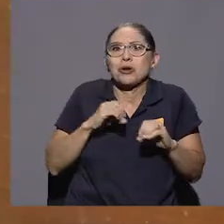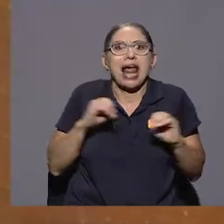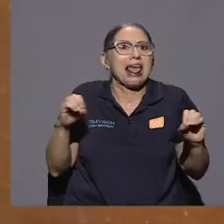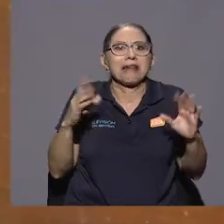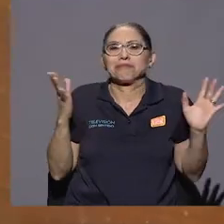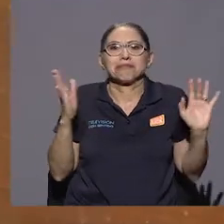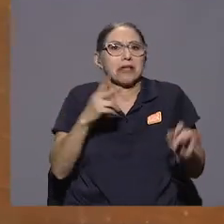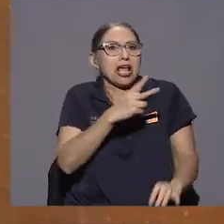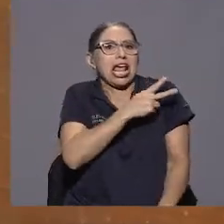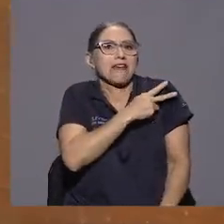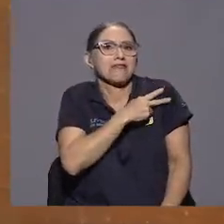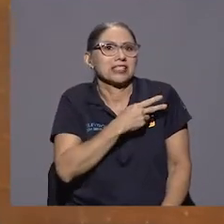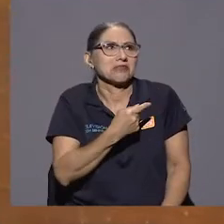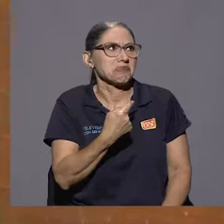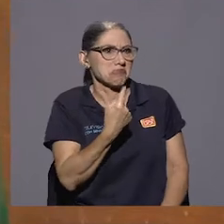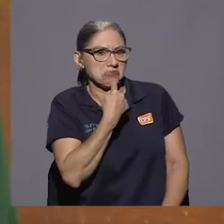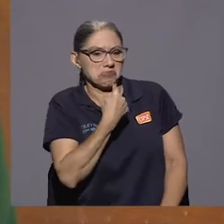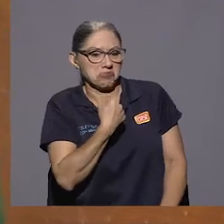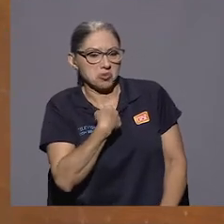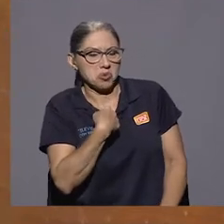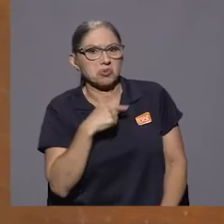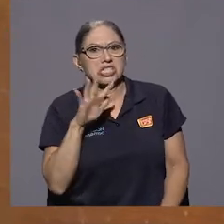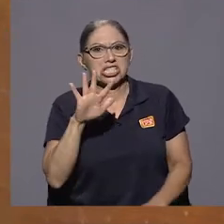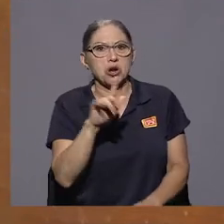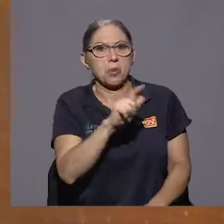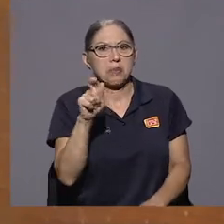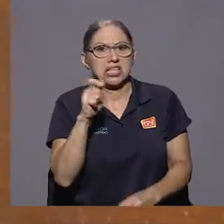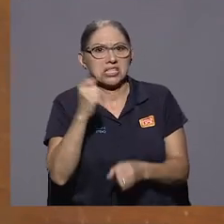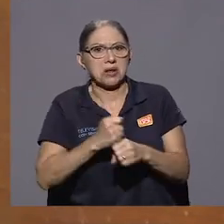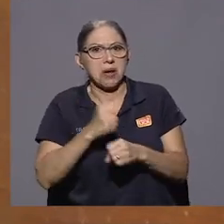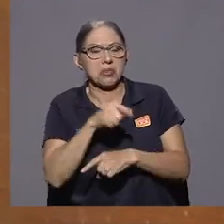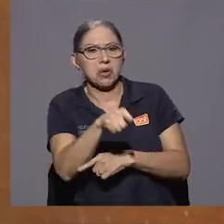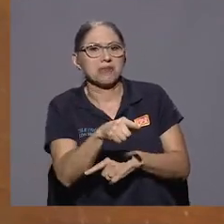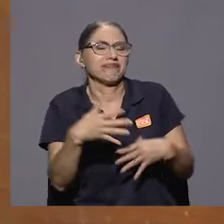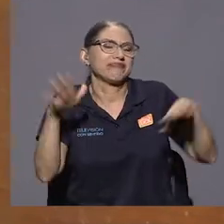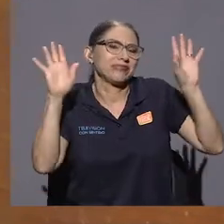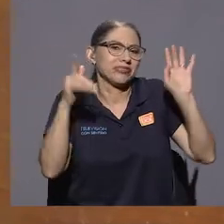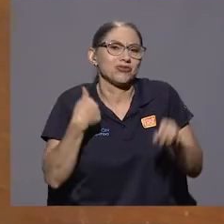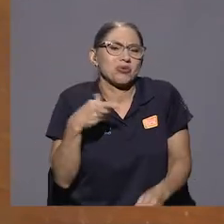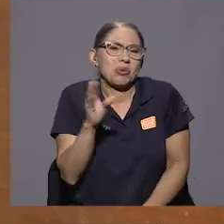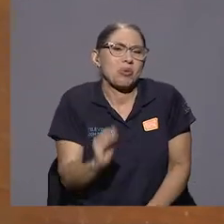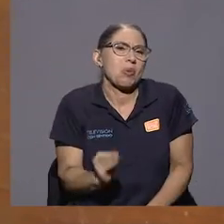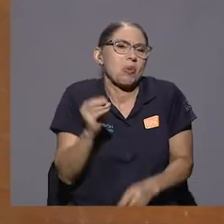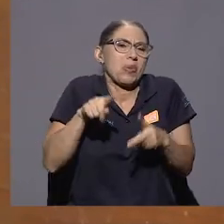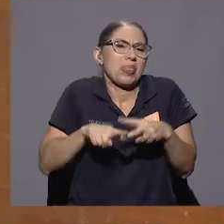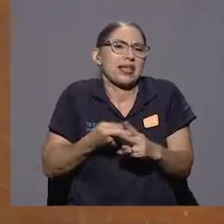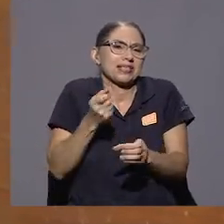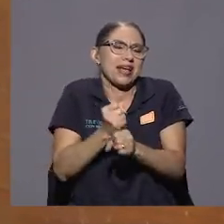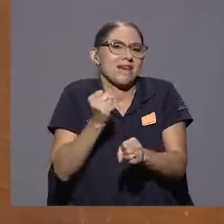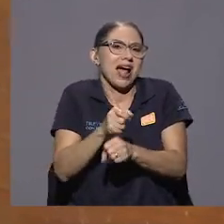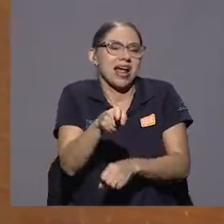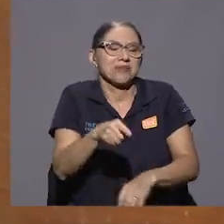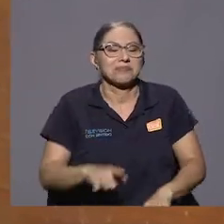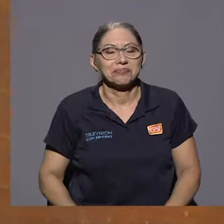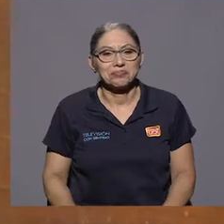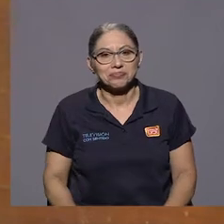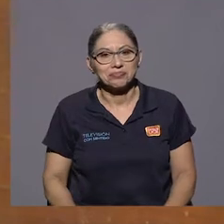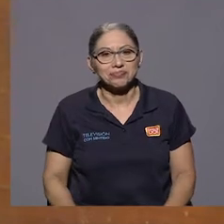para nada. O sea, los jefes, con 5 meses era el chiquillo que estaba comenzando a trabajar. Y